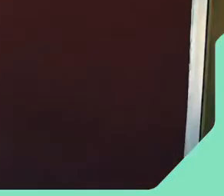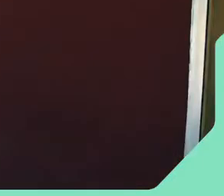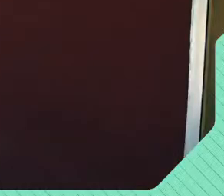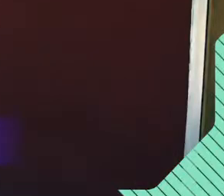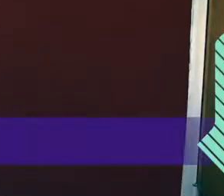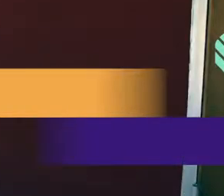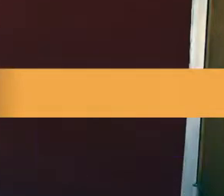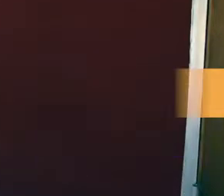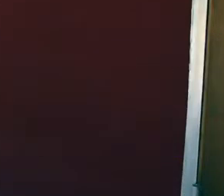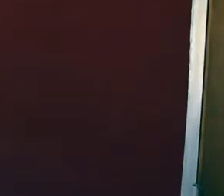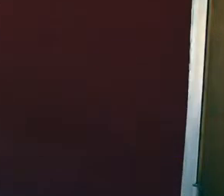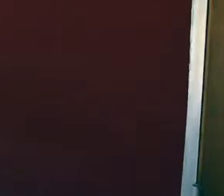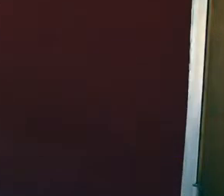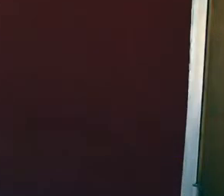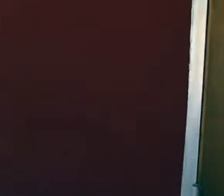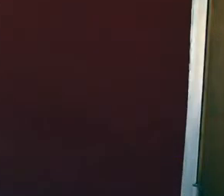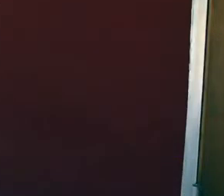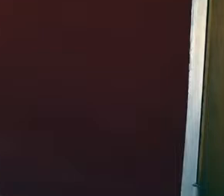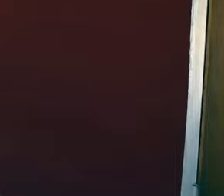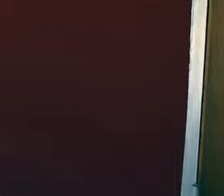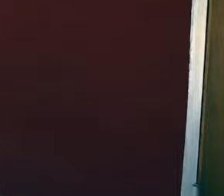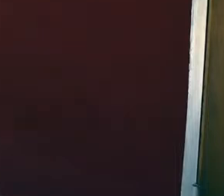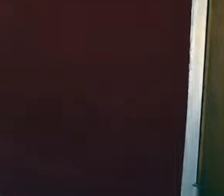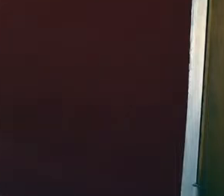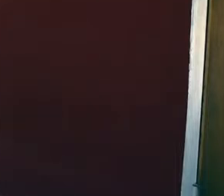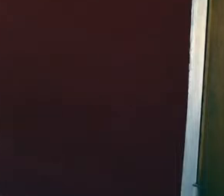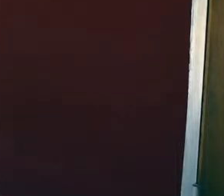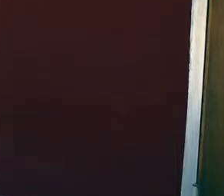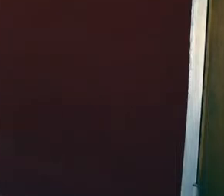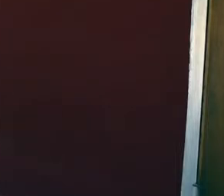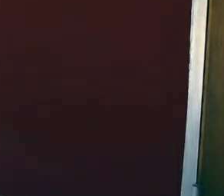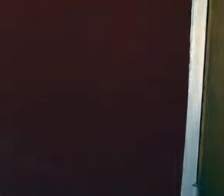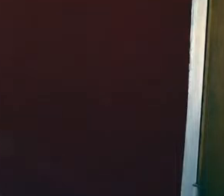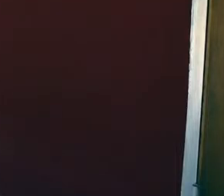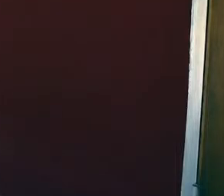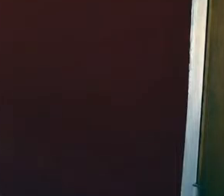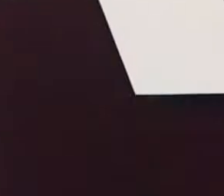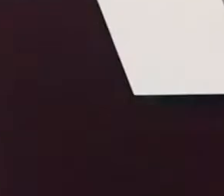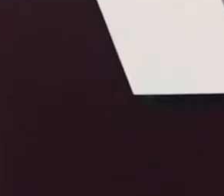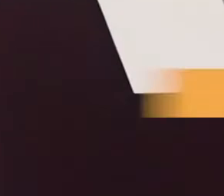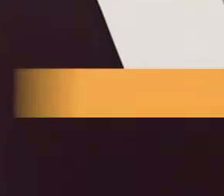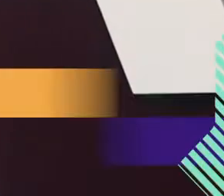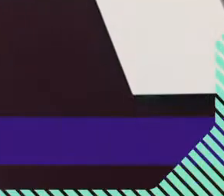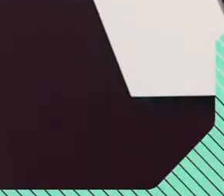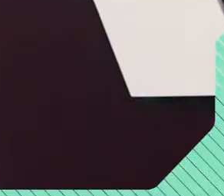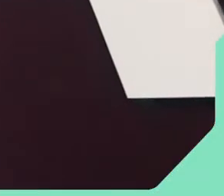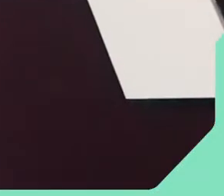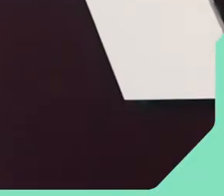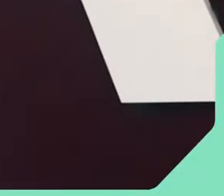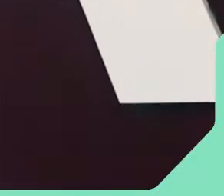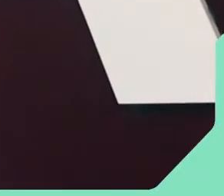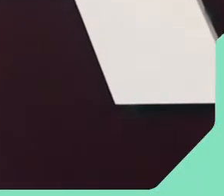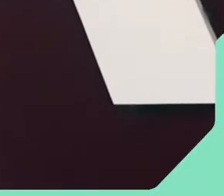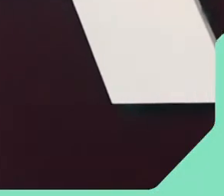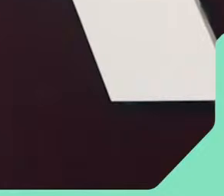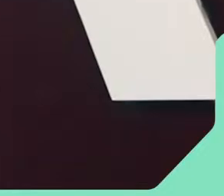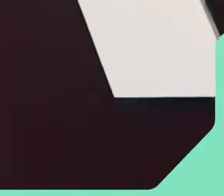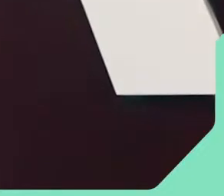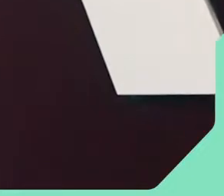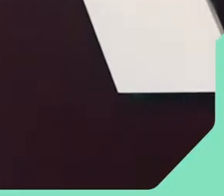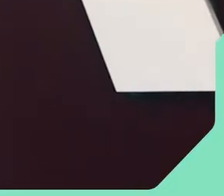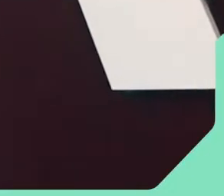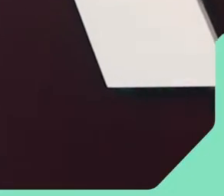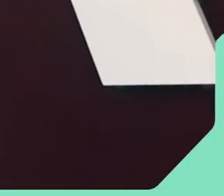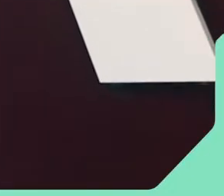cursillo, para realizar diversas actividades con ustedes. Si les interesa la ciencia, les interesa el por qué suceden